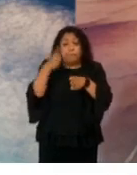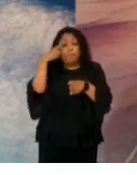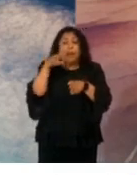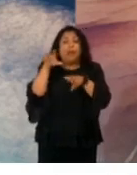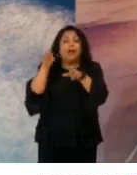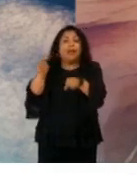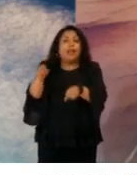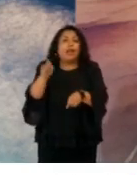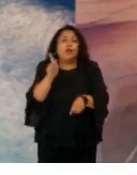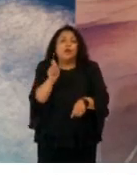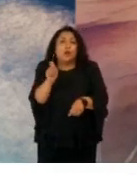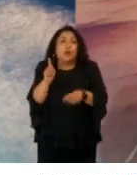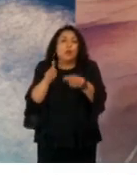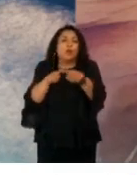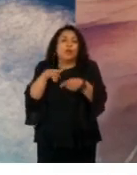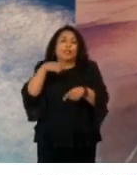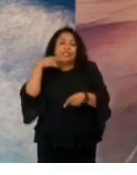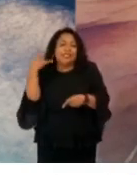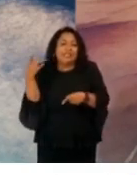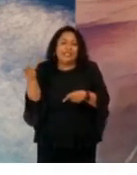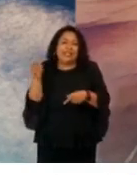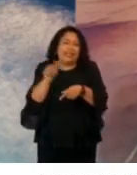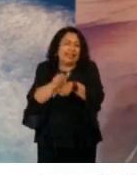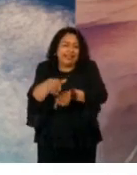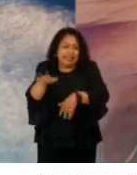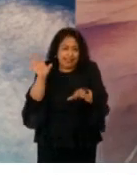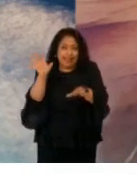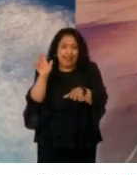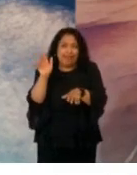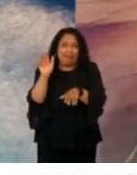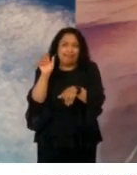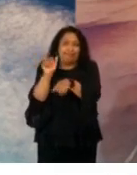novio en Santiago de Chile o en Buenos Aires, etc.